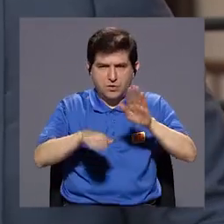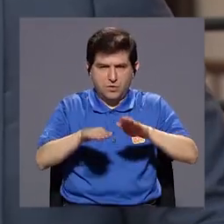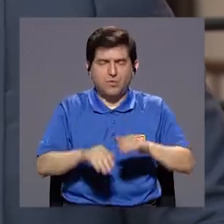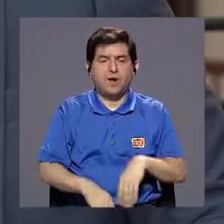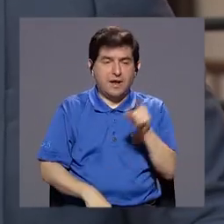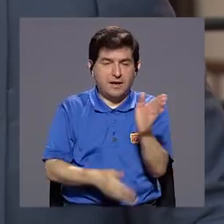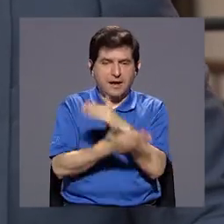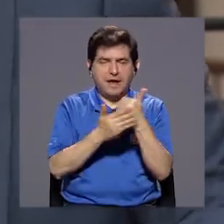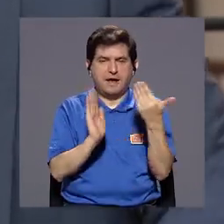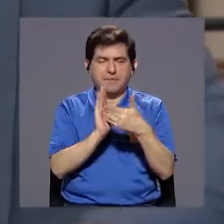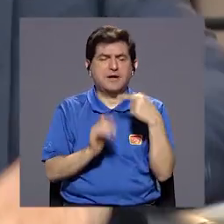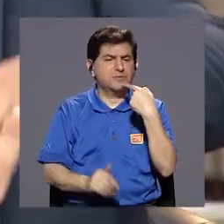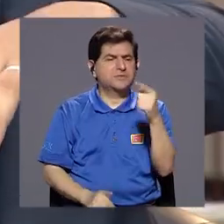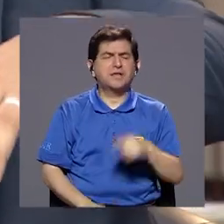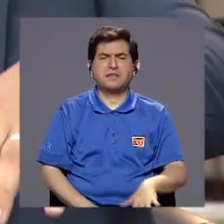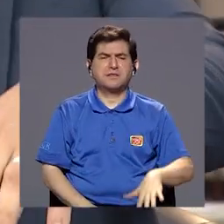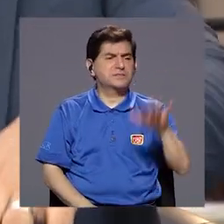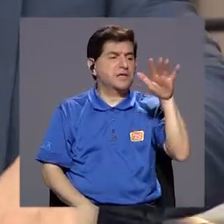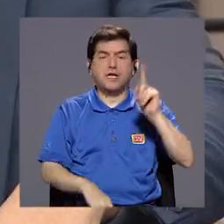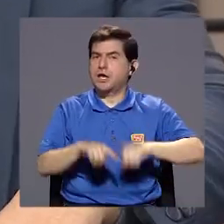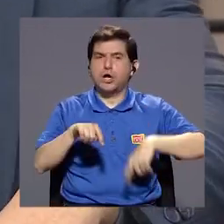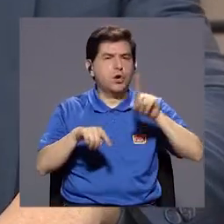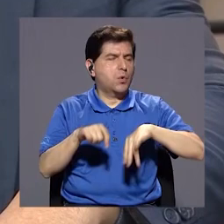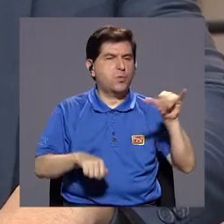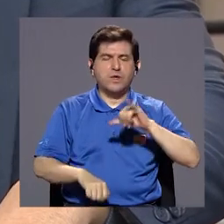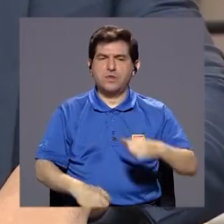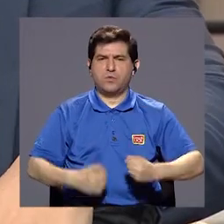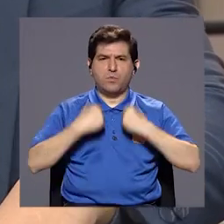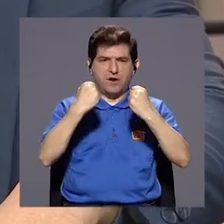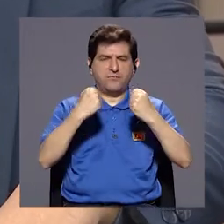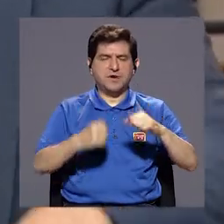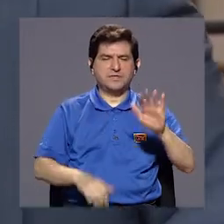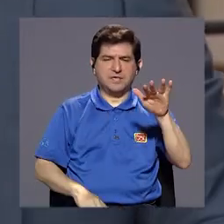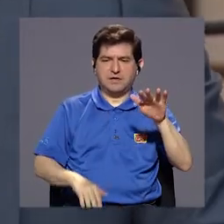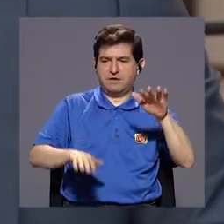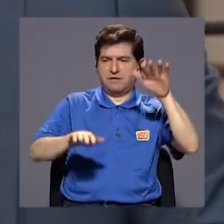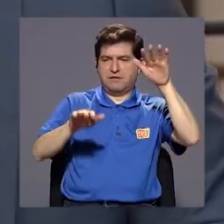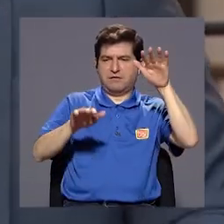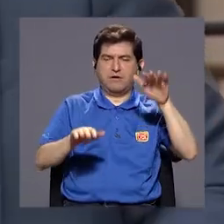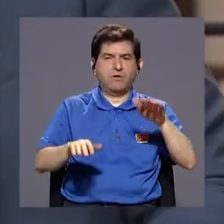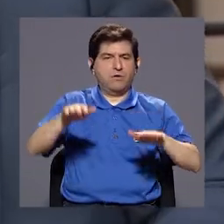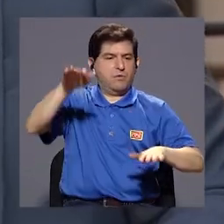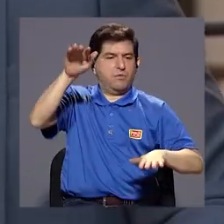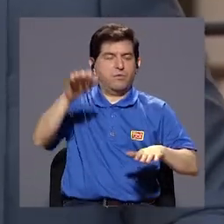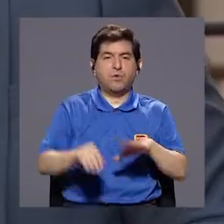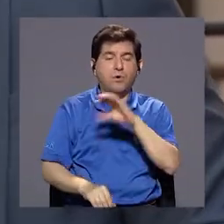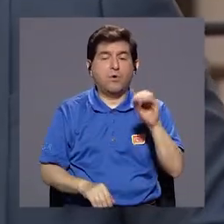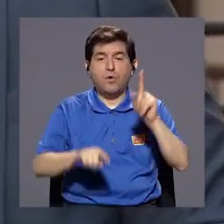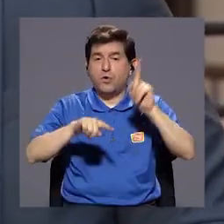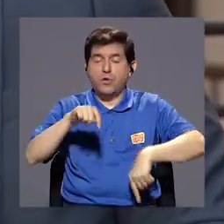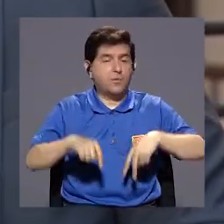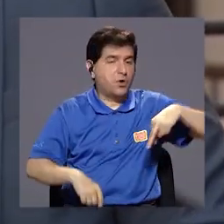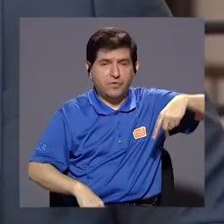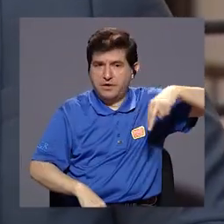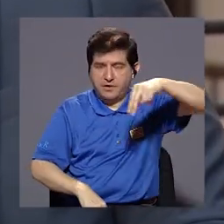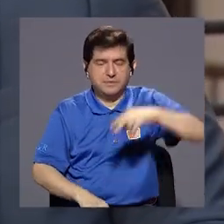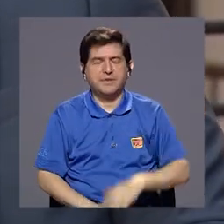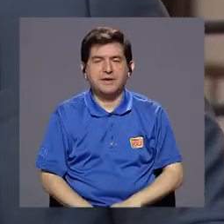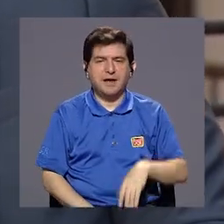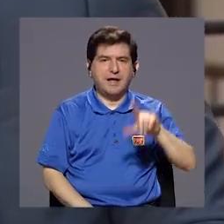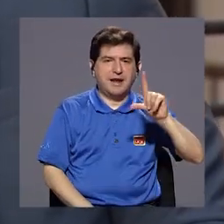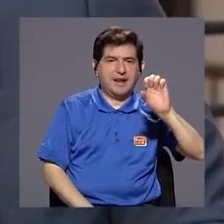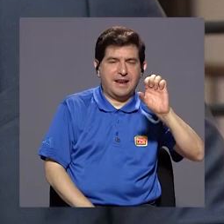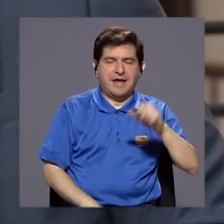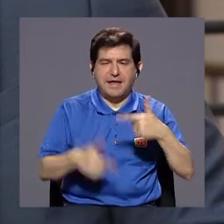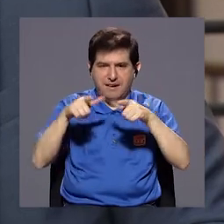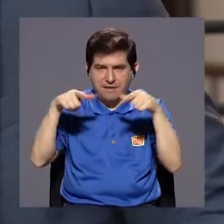siendo afectado. Entonces usted le pide que levante la mano y no logra levantarla con la misma fuerza que levantaría el otro lado. O no puede levantar la pierna, no puede caminar. Le,